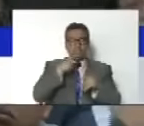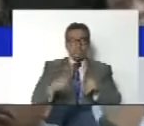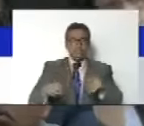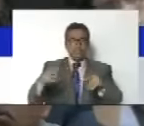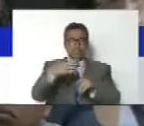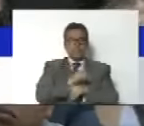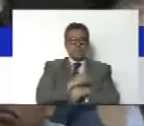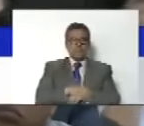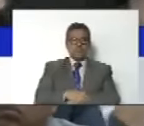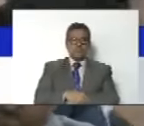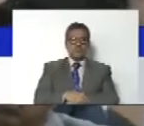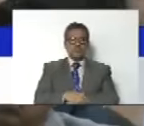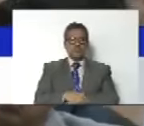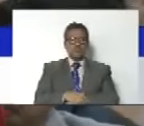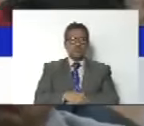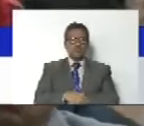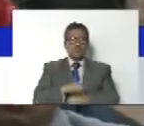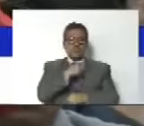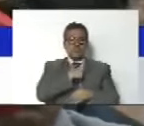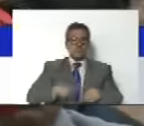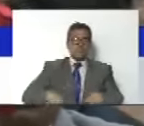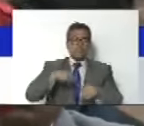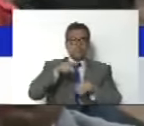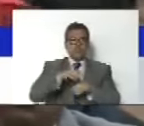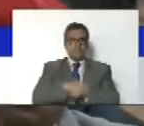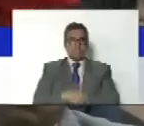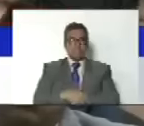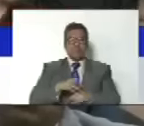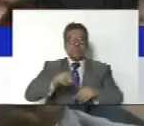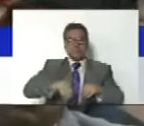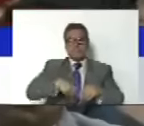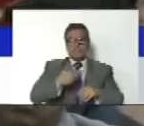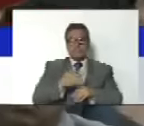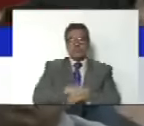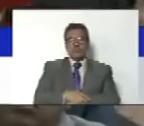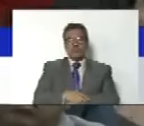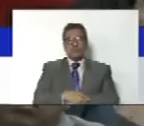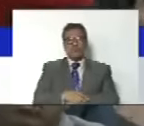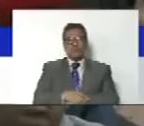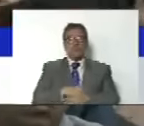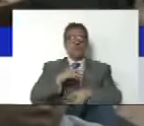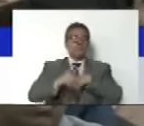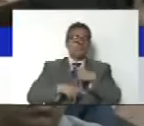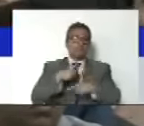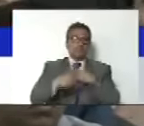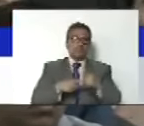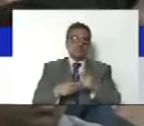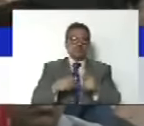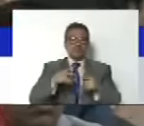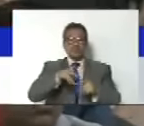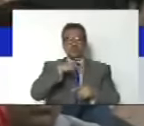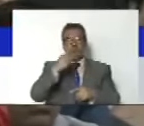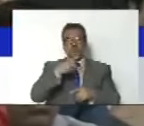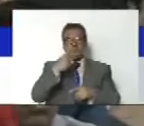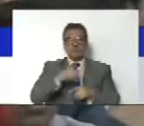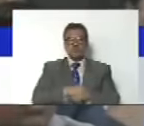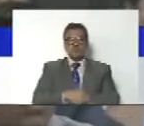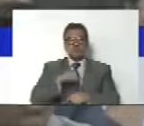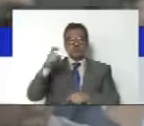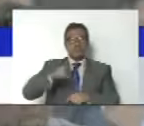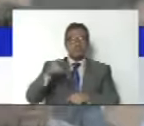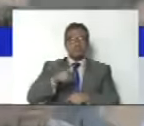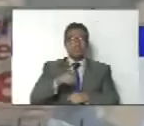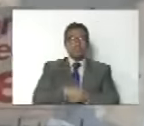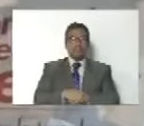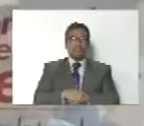lograr que el presidente pueda producir las políticas